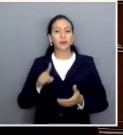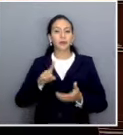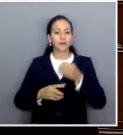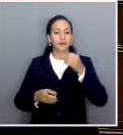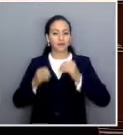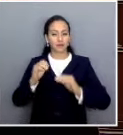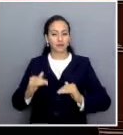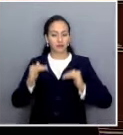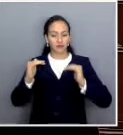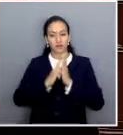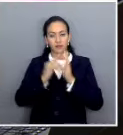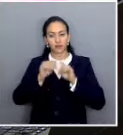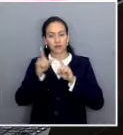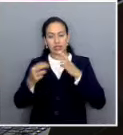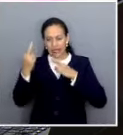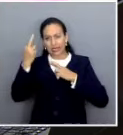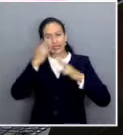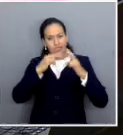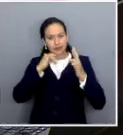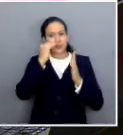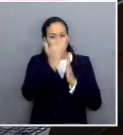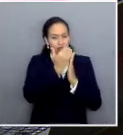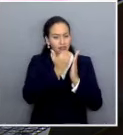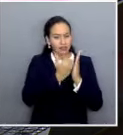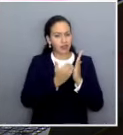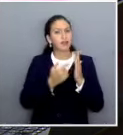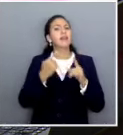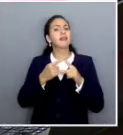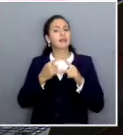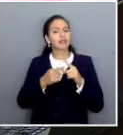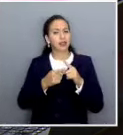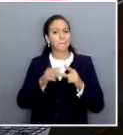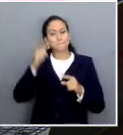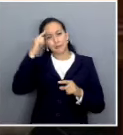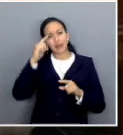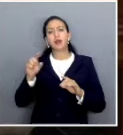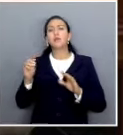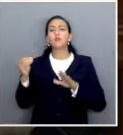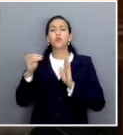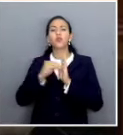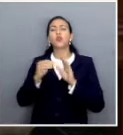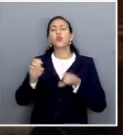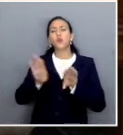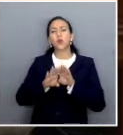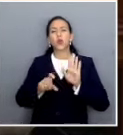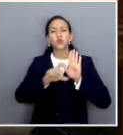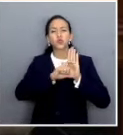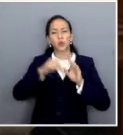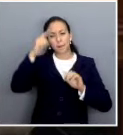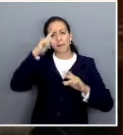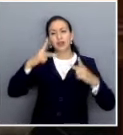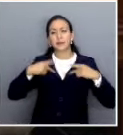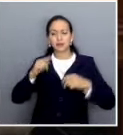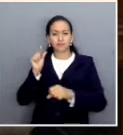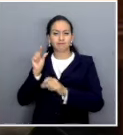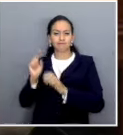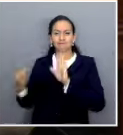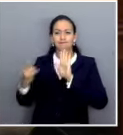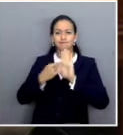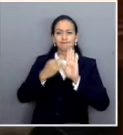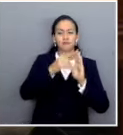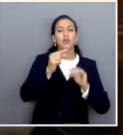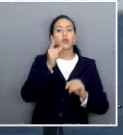por la validez de disposiciones sobre los símbolos que identifican a los vehículos policiales de la Ciudad de México. Esto al resolver 3